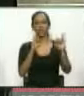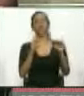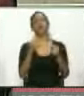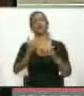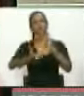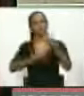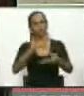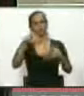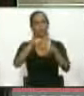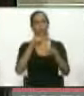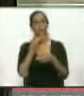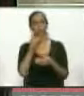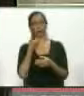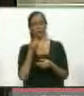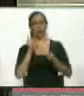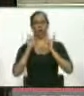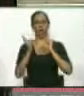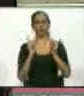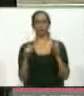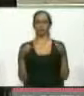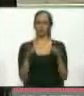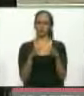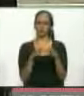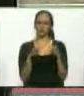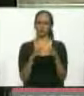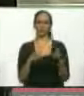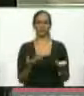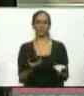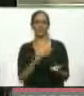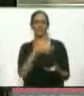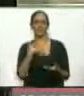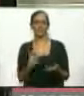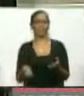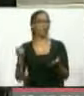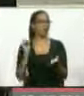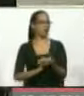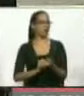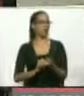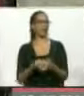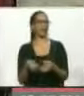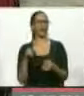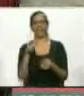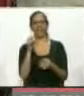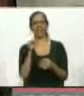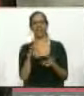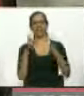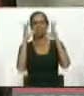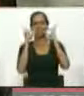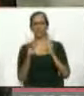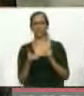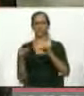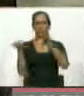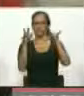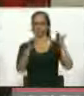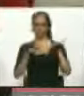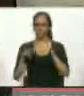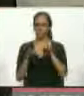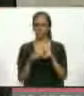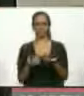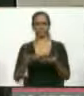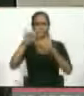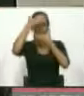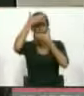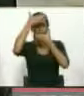mientras algunos sectores también están apelando nuevamente a esa carta de la conspiración a esa carta del terrorismo